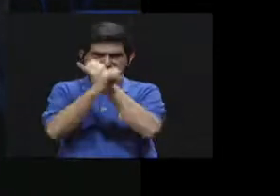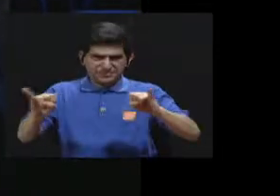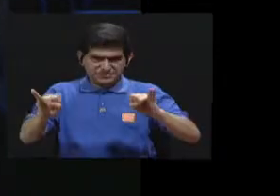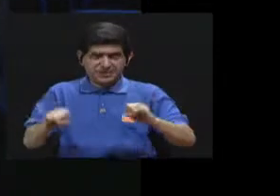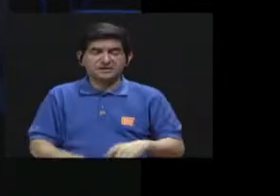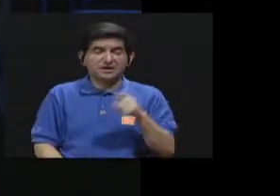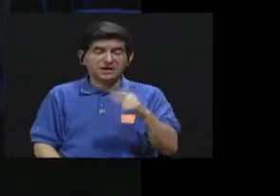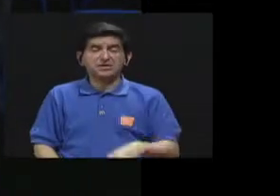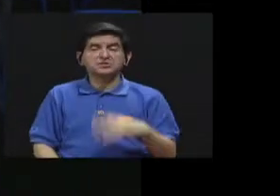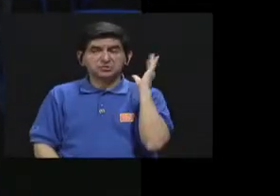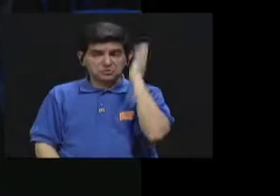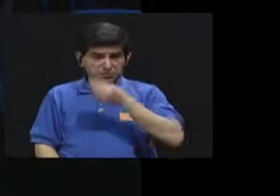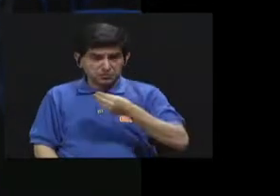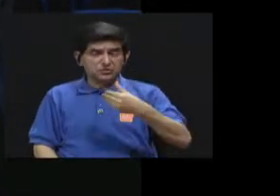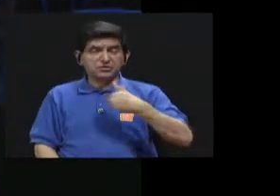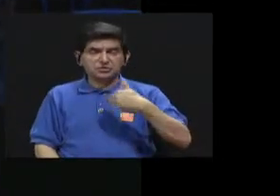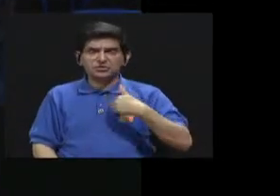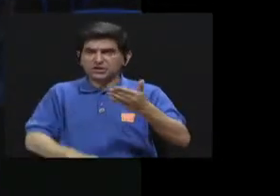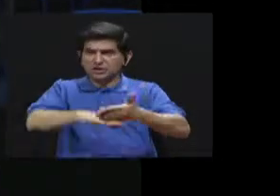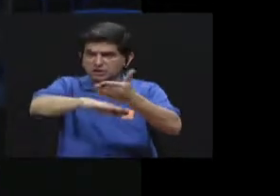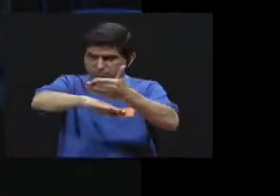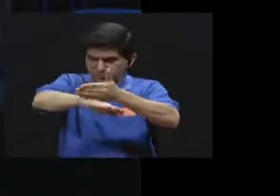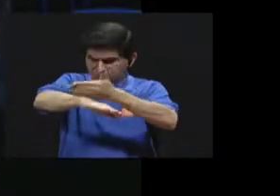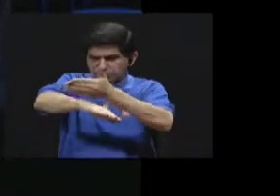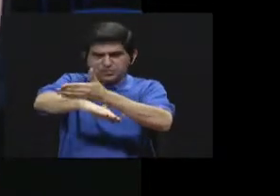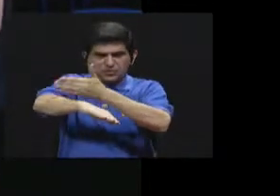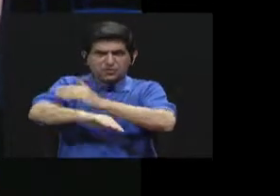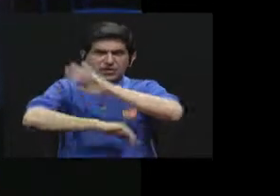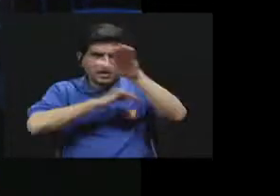muy acostumbrado a ver cine costarricense, cine de autor, cine